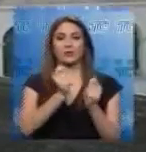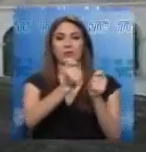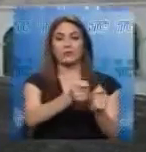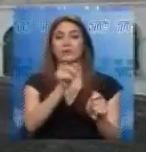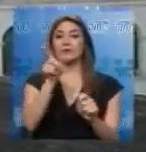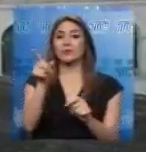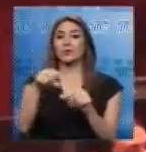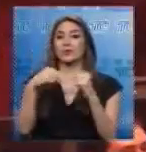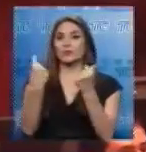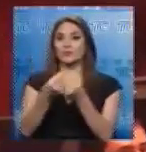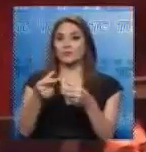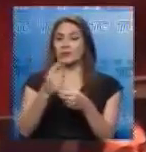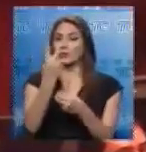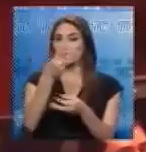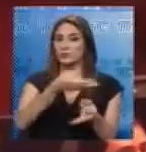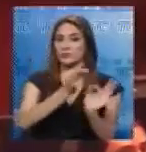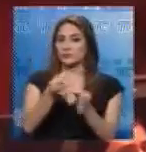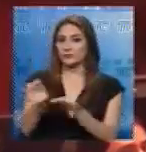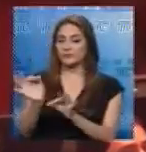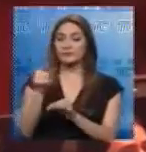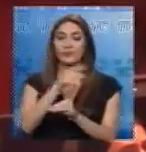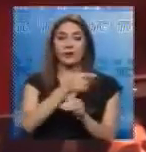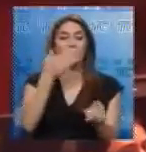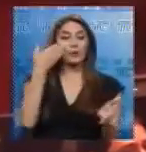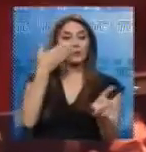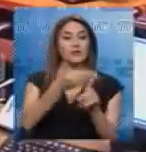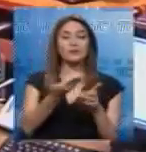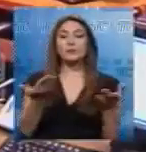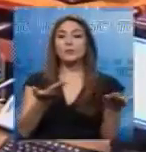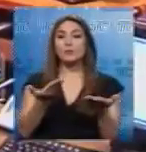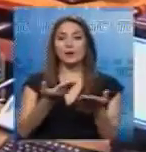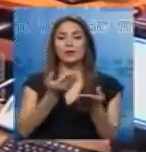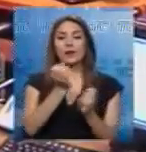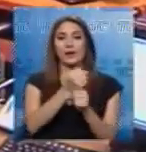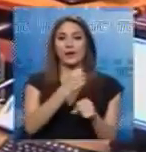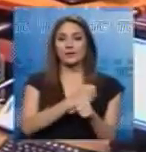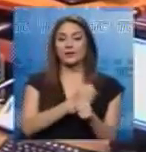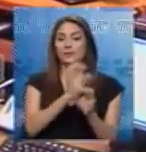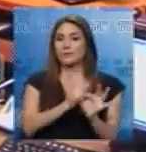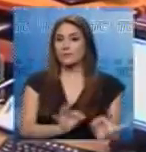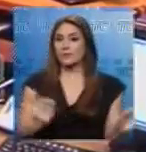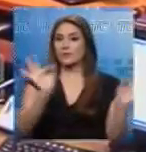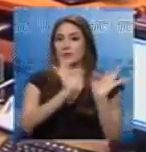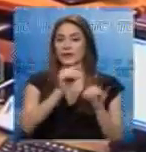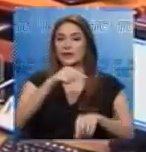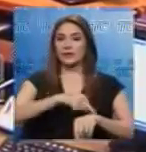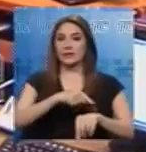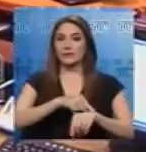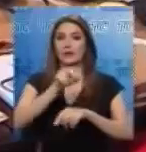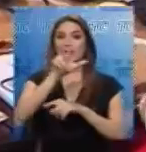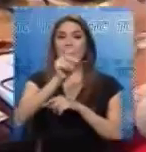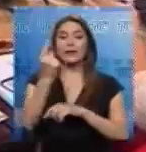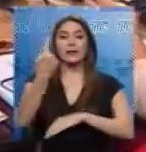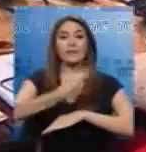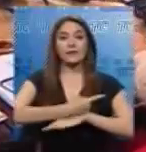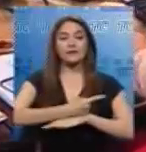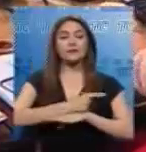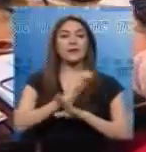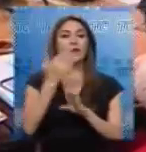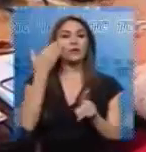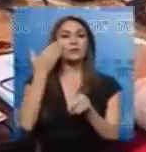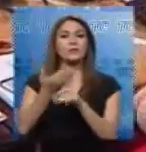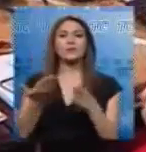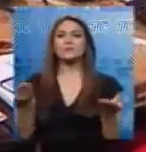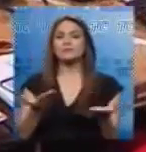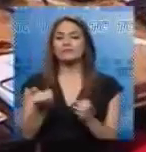Ejecutivo tendrá dos caminos: sancionar u objetar su contenido de forma fundamentada en un tiempo máximo de 30 días. El objetivo